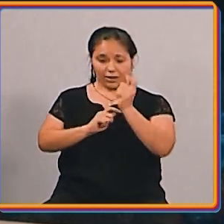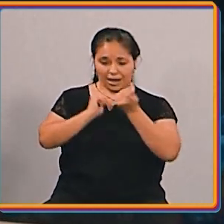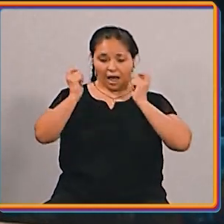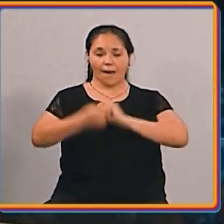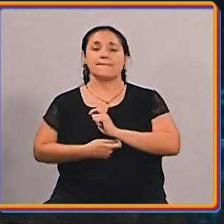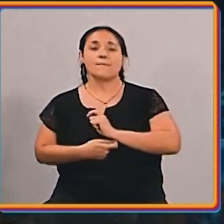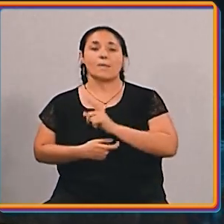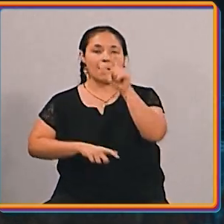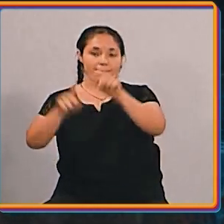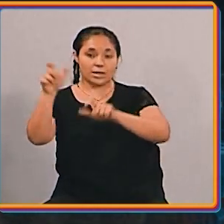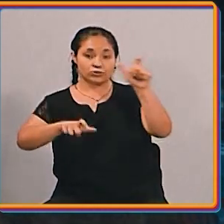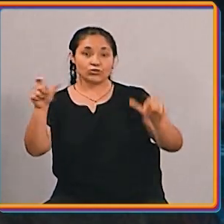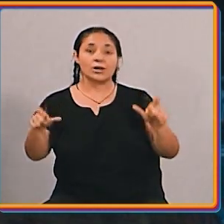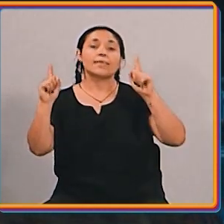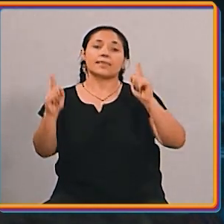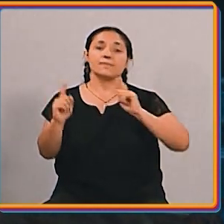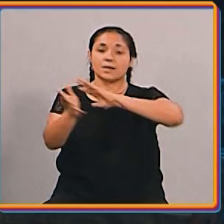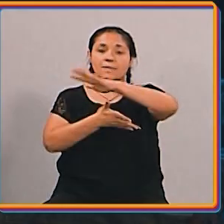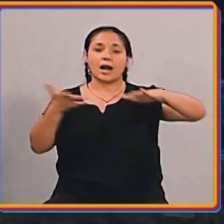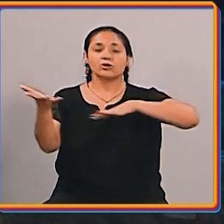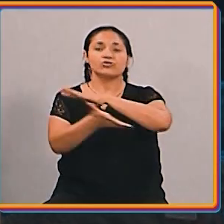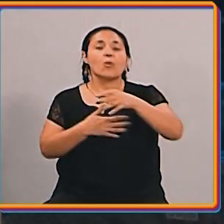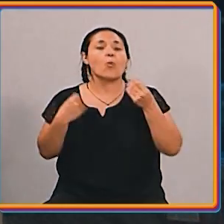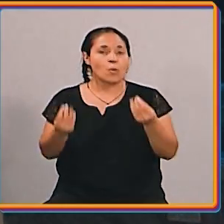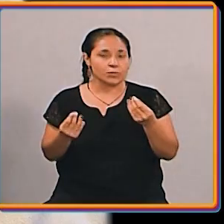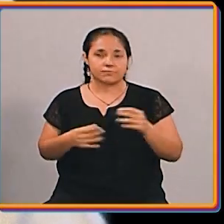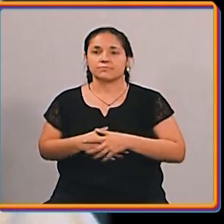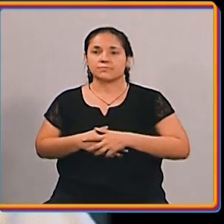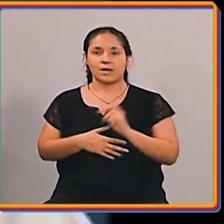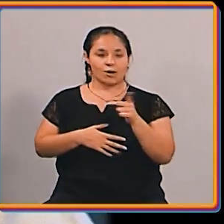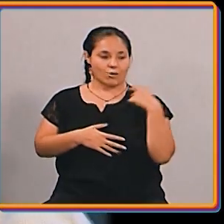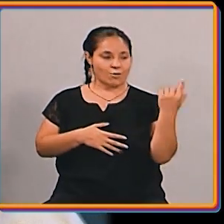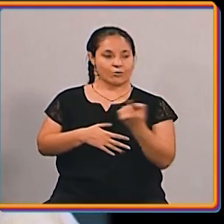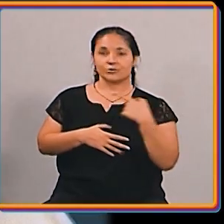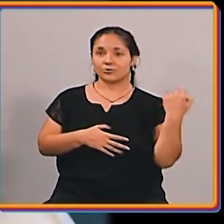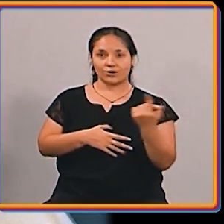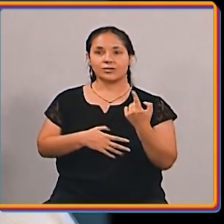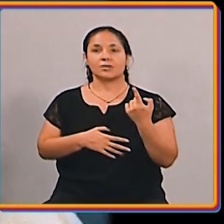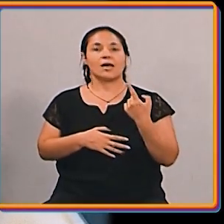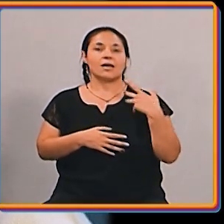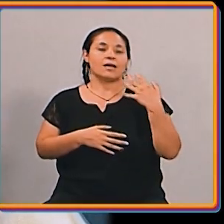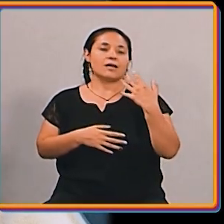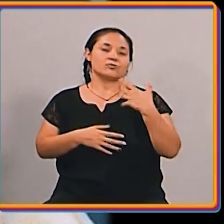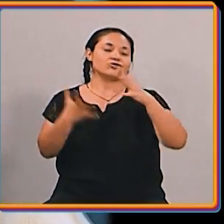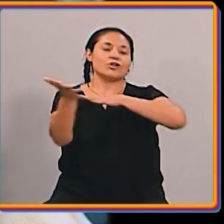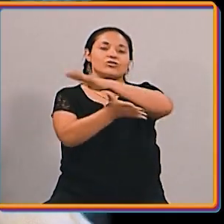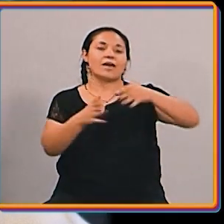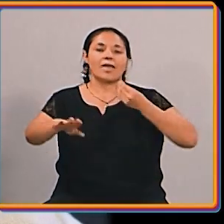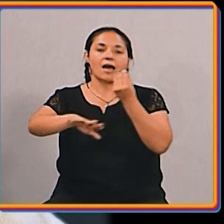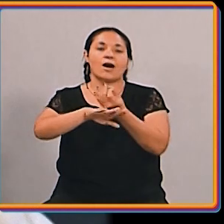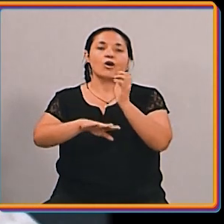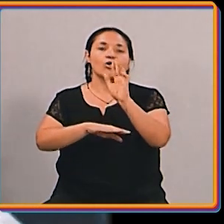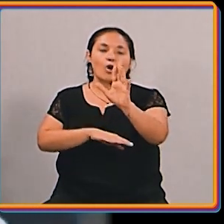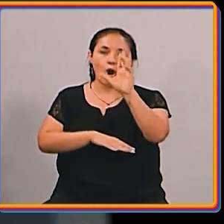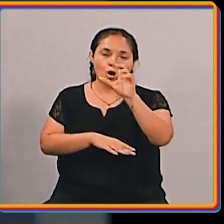roles tanto para individuos como para las sociedades? Por supuesto que nosotros tenemos que cumplir determinadas funciones, determinados roles,